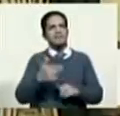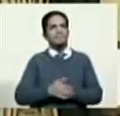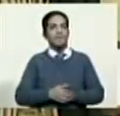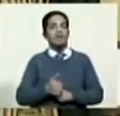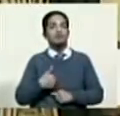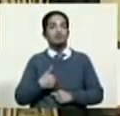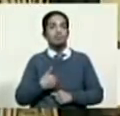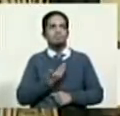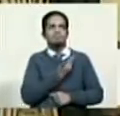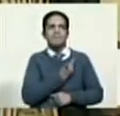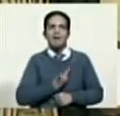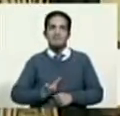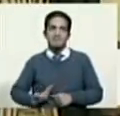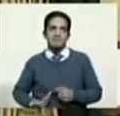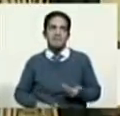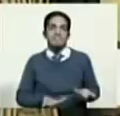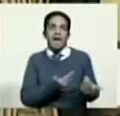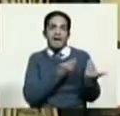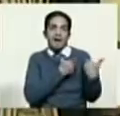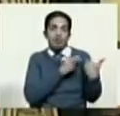encargado en